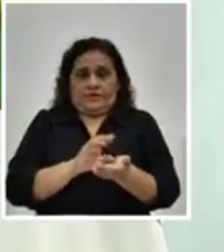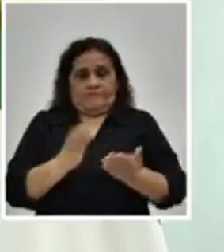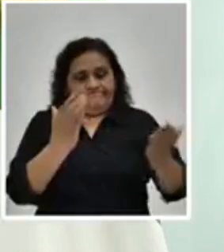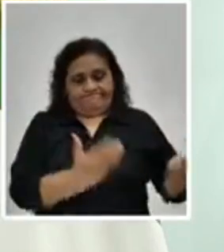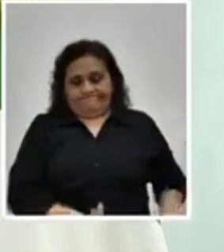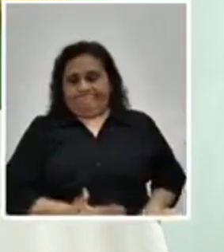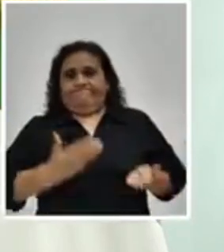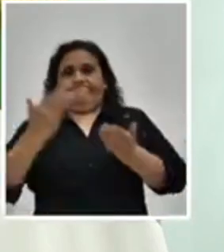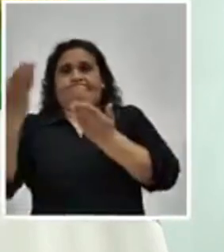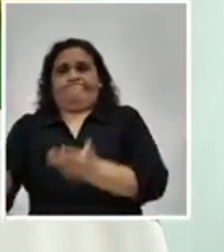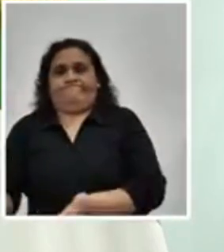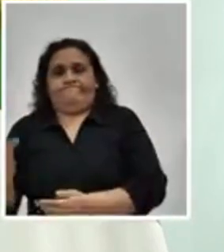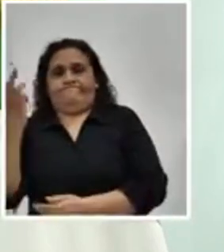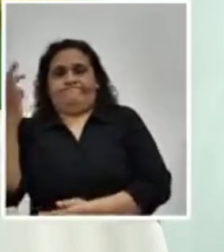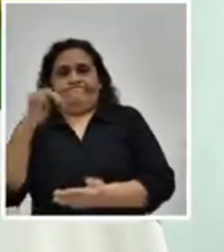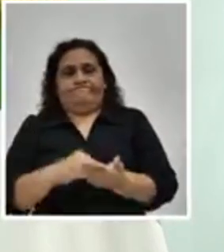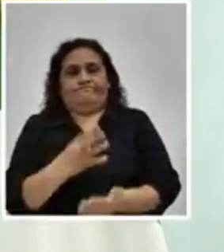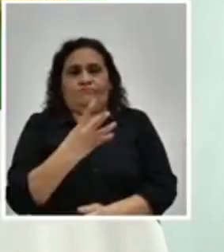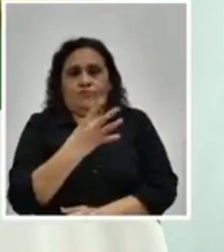entregaron